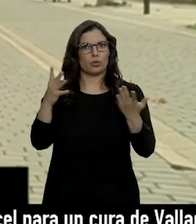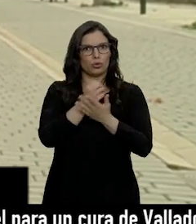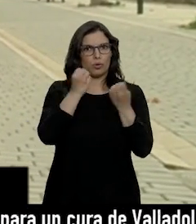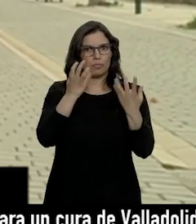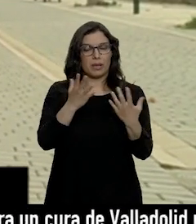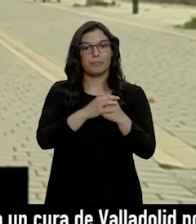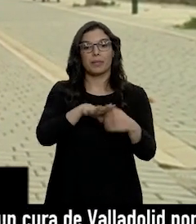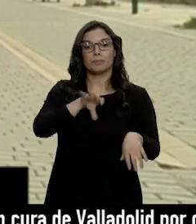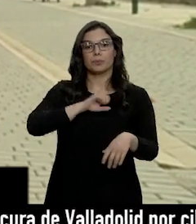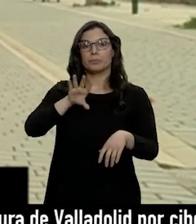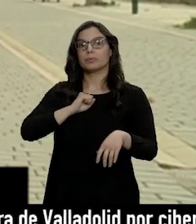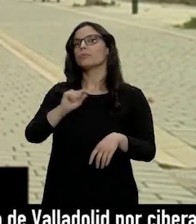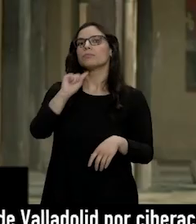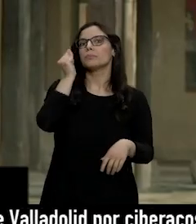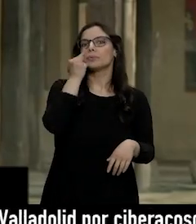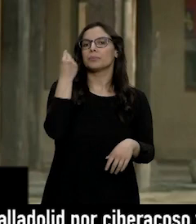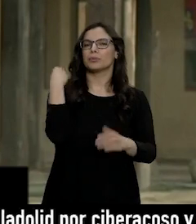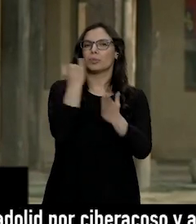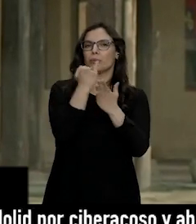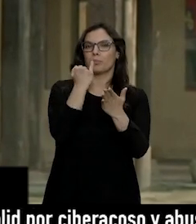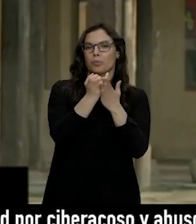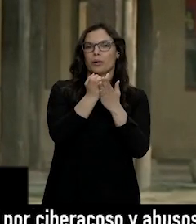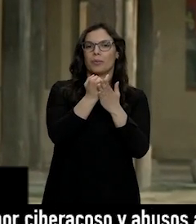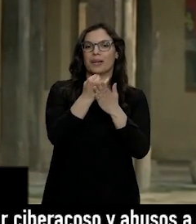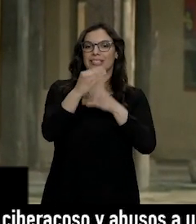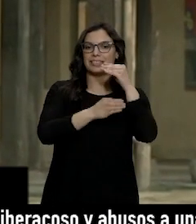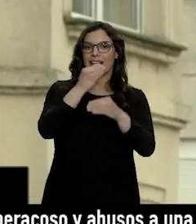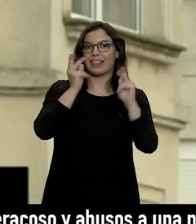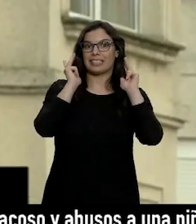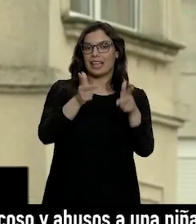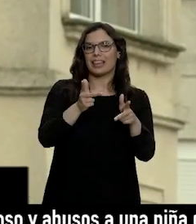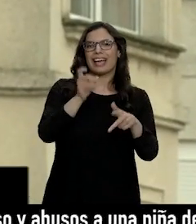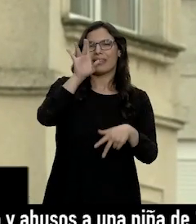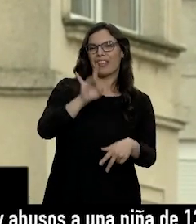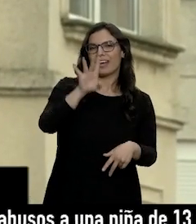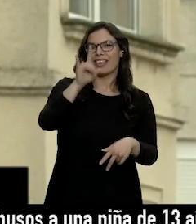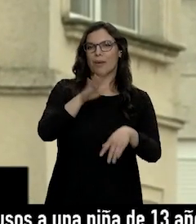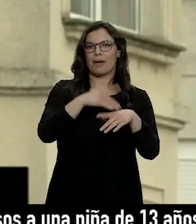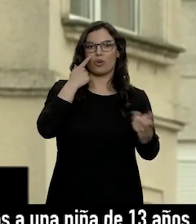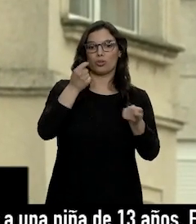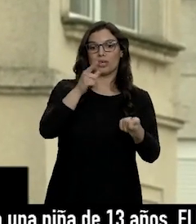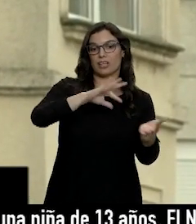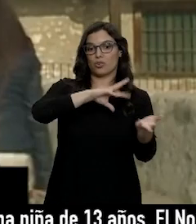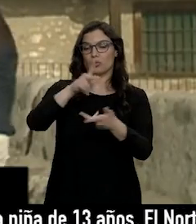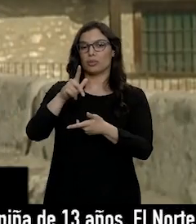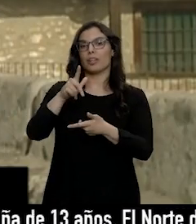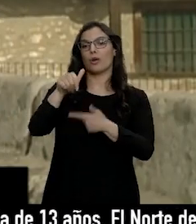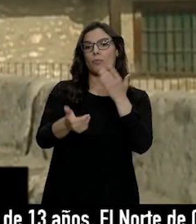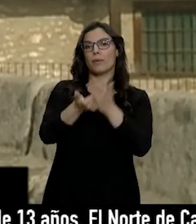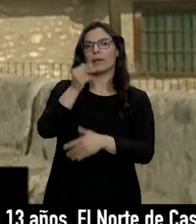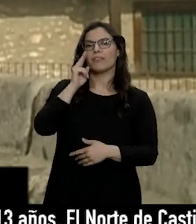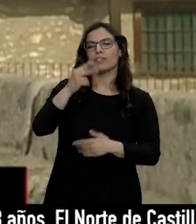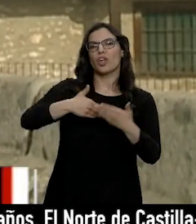Los contagios se descubrieron en los test de antígenos que se realizan en la residencia cada 15 días. Es una noticia que publica esta